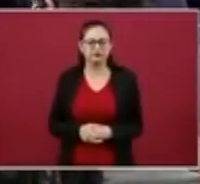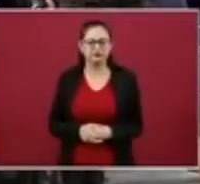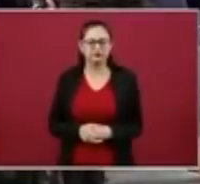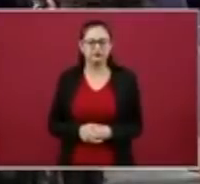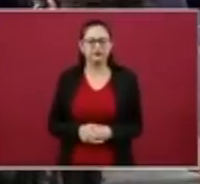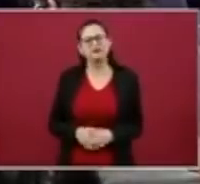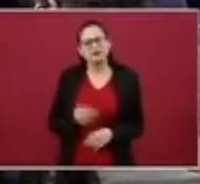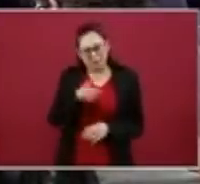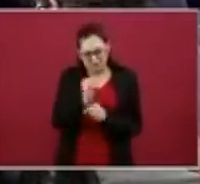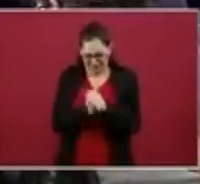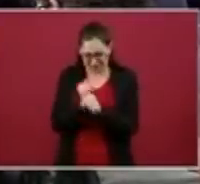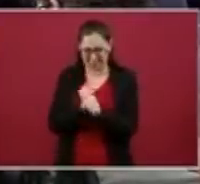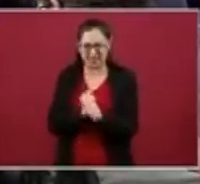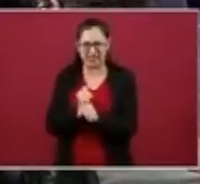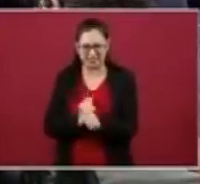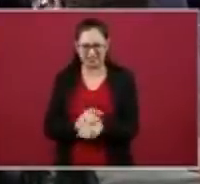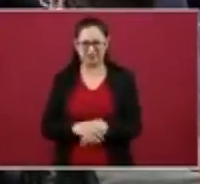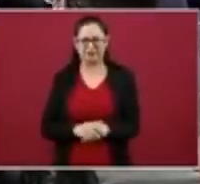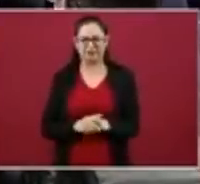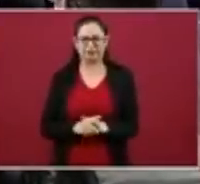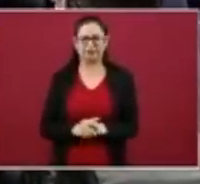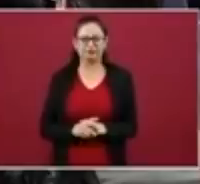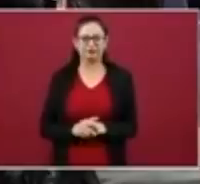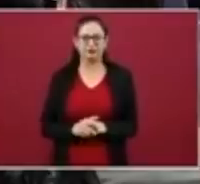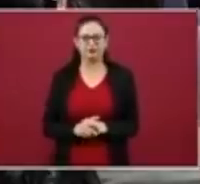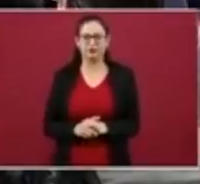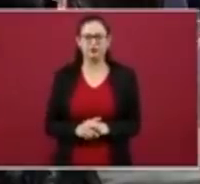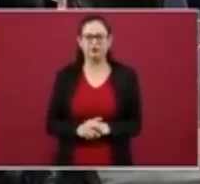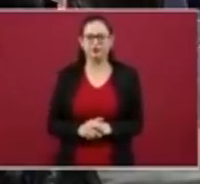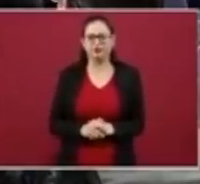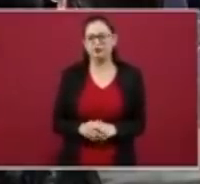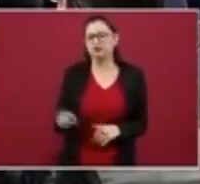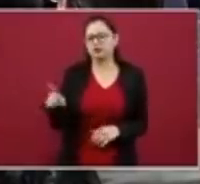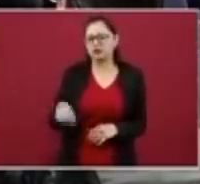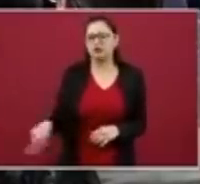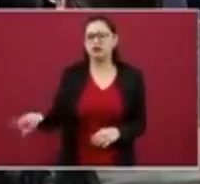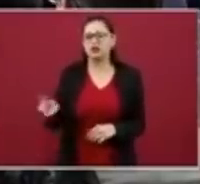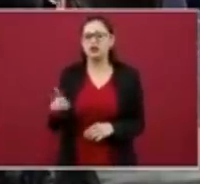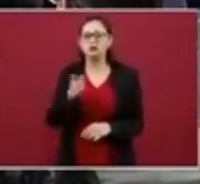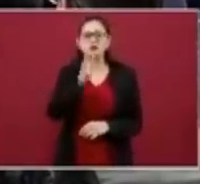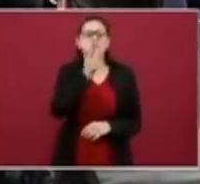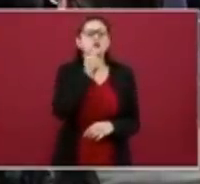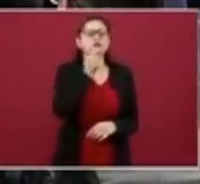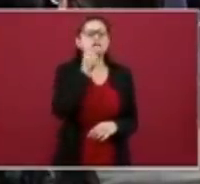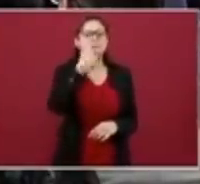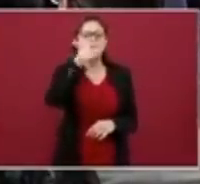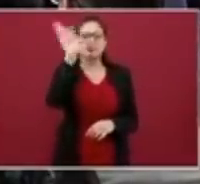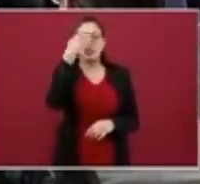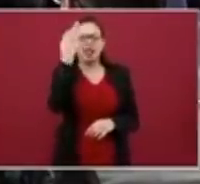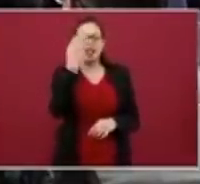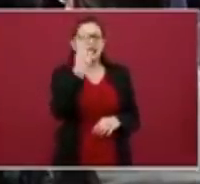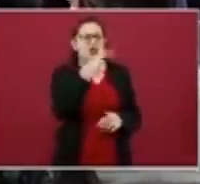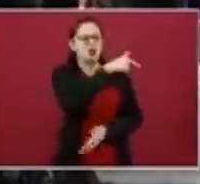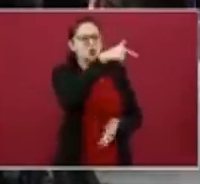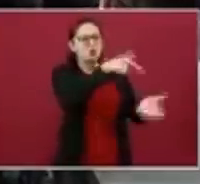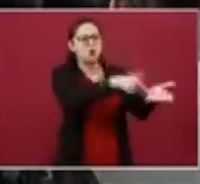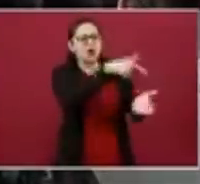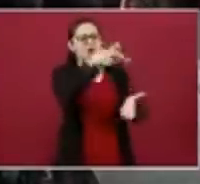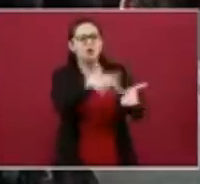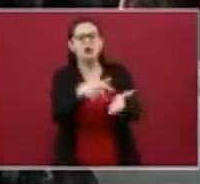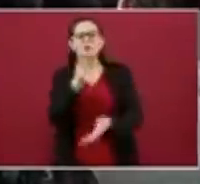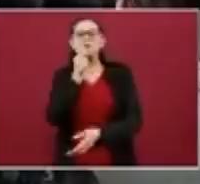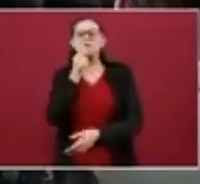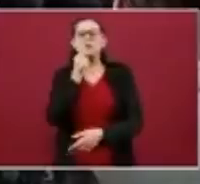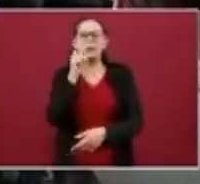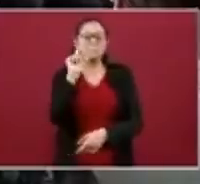hagan la investigación. ¿Cuántos cuarteles tiene la Policía Federal? Ya lleva